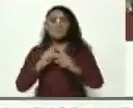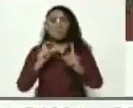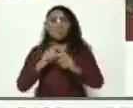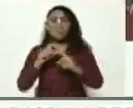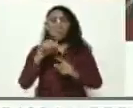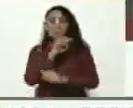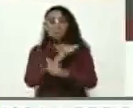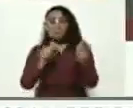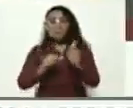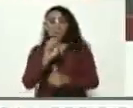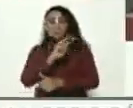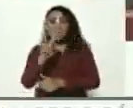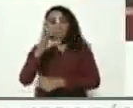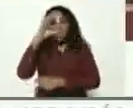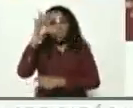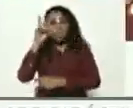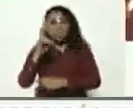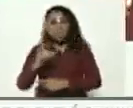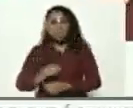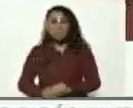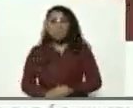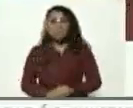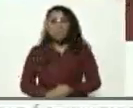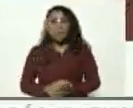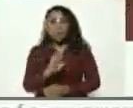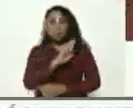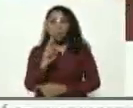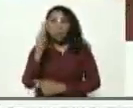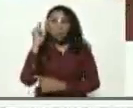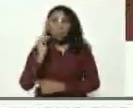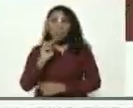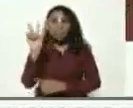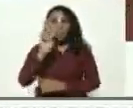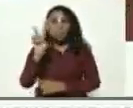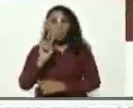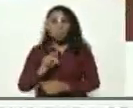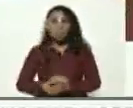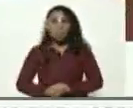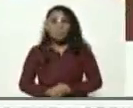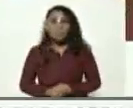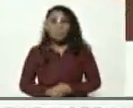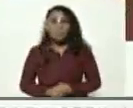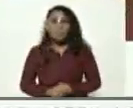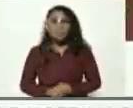Gómez, vicepresidenta ejecutiva de la República Bolivariana de Venezuela.